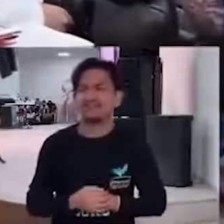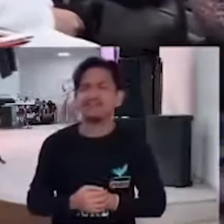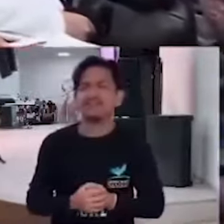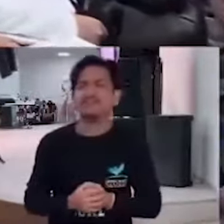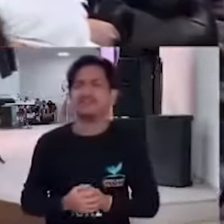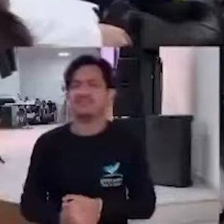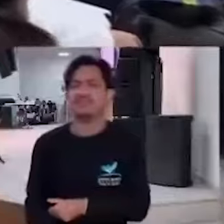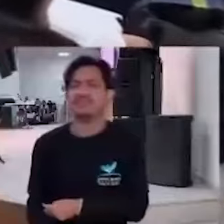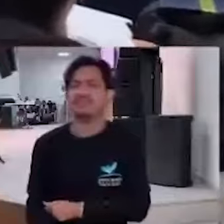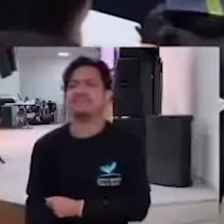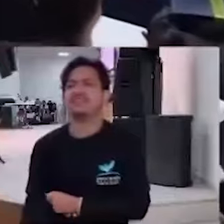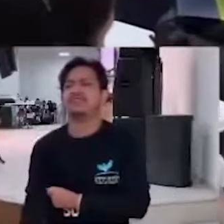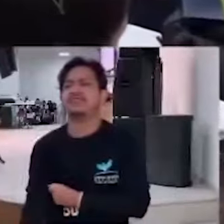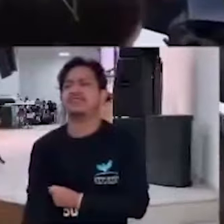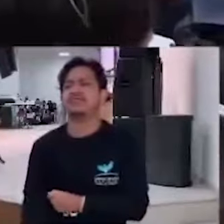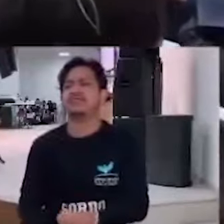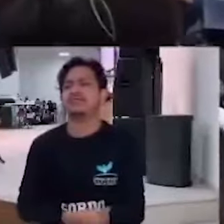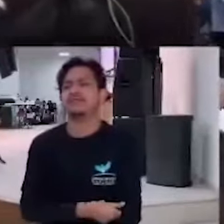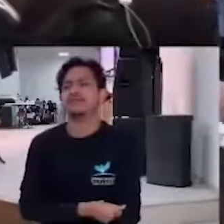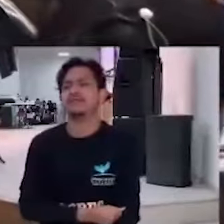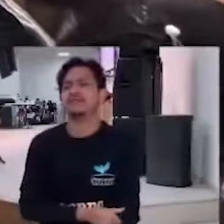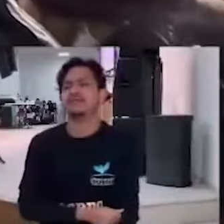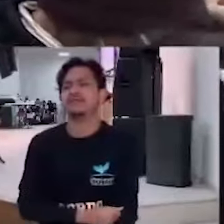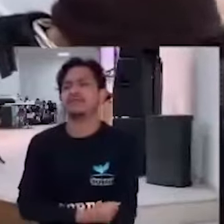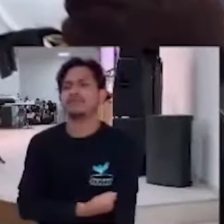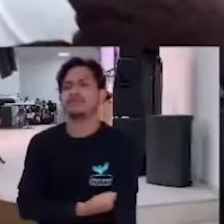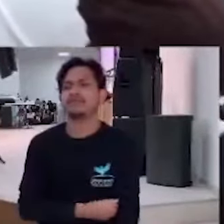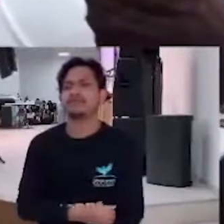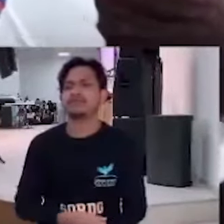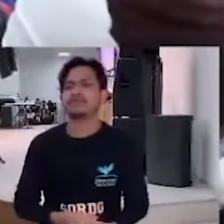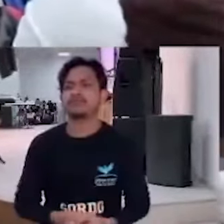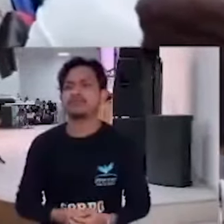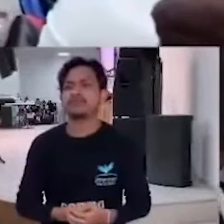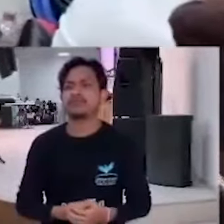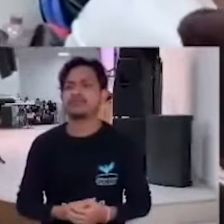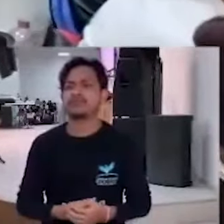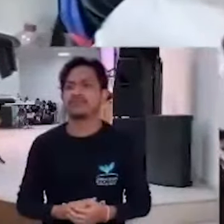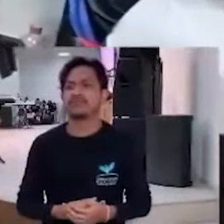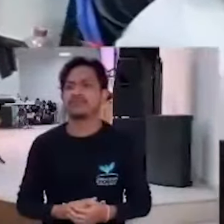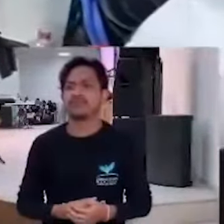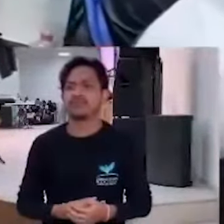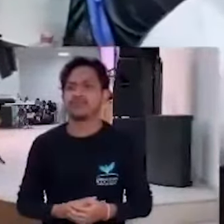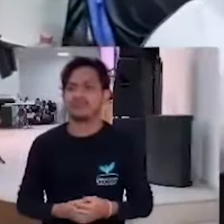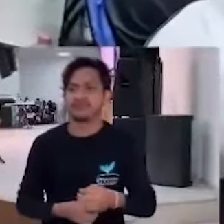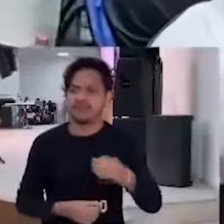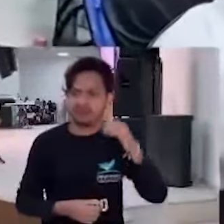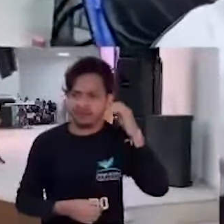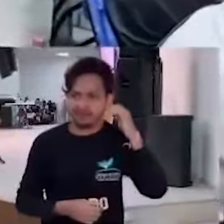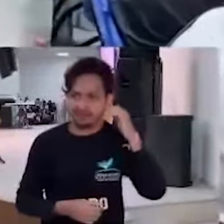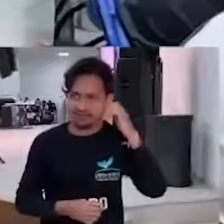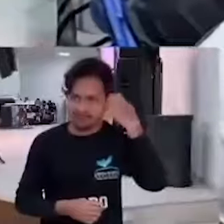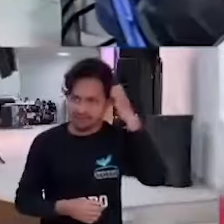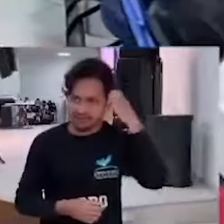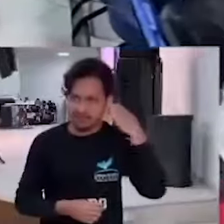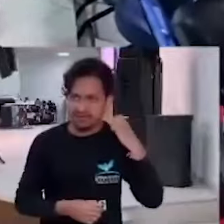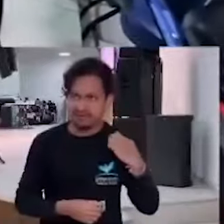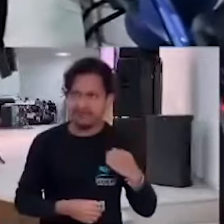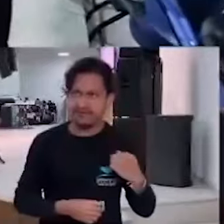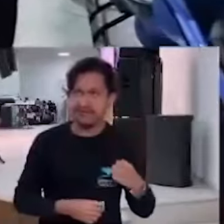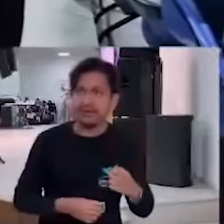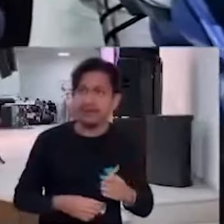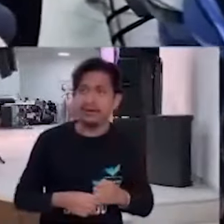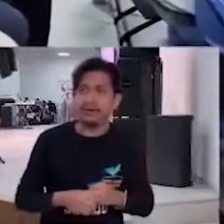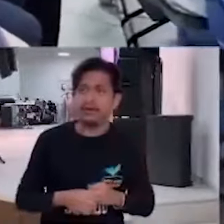de él, su tiempo a Dios como hija de Dios. ¿Verdad que sí, hermanos? Sin embargo, Eva, ¿qué hace? Intima con